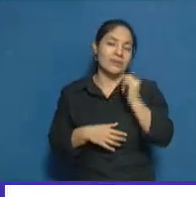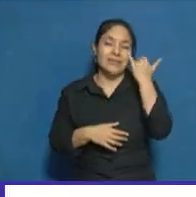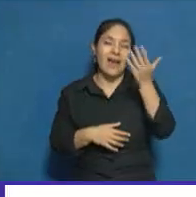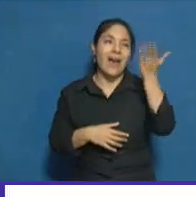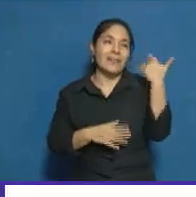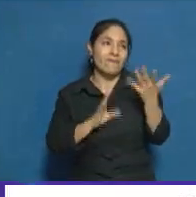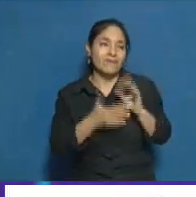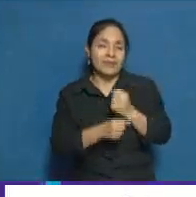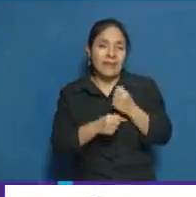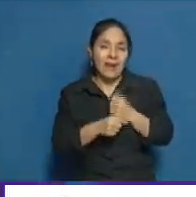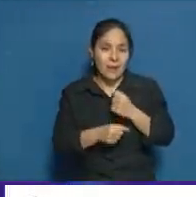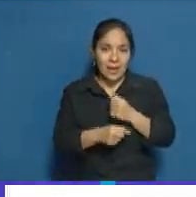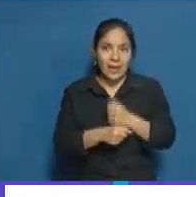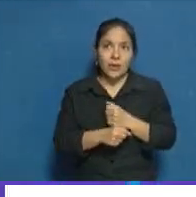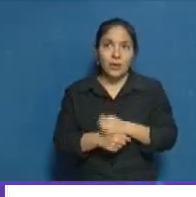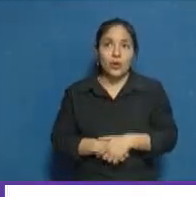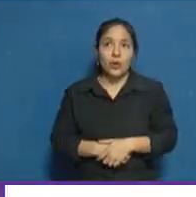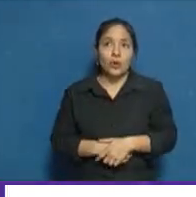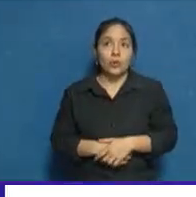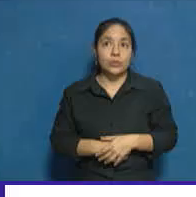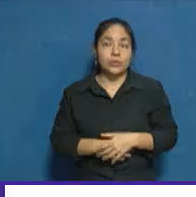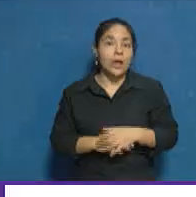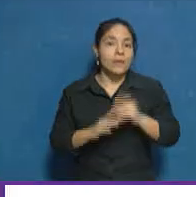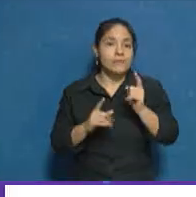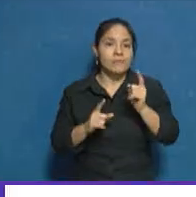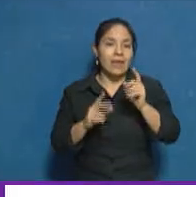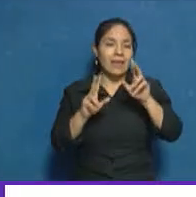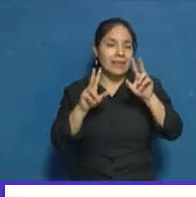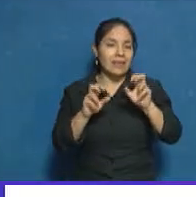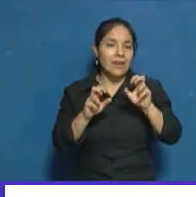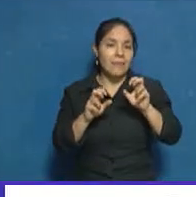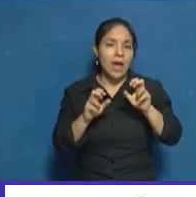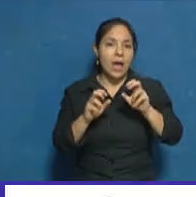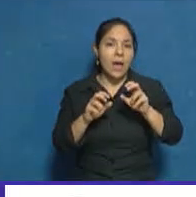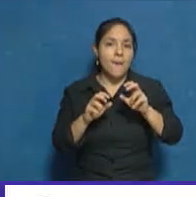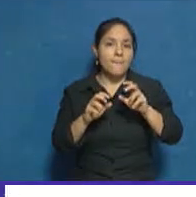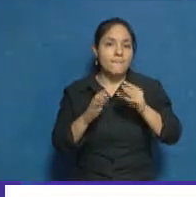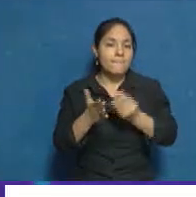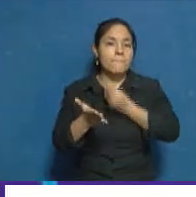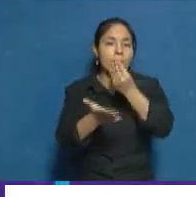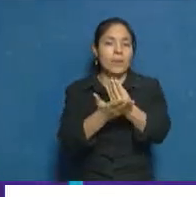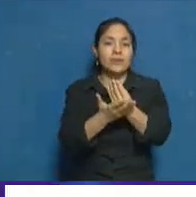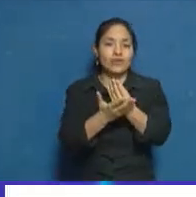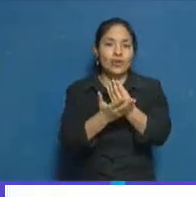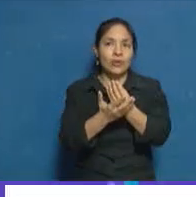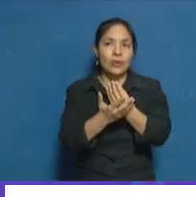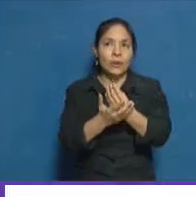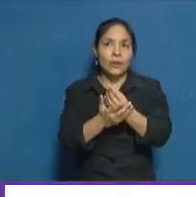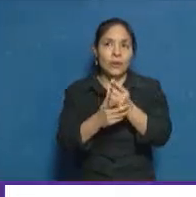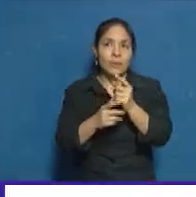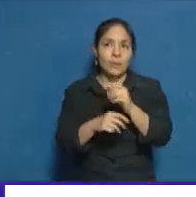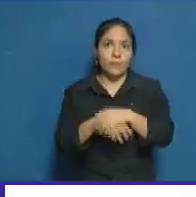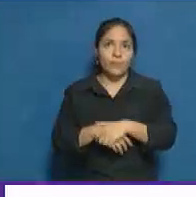trabajando. Nosotros dejamos de lado la promoción justamente en cuanto a